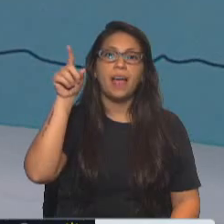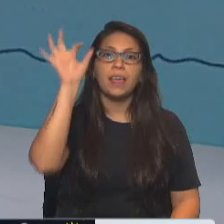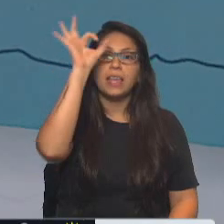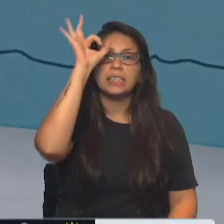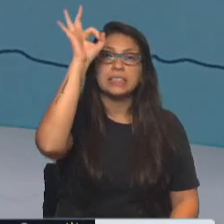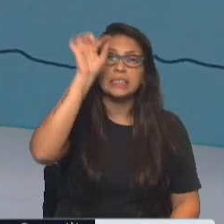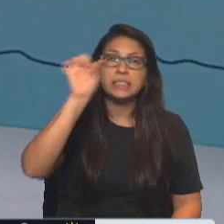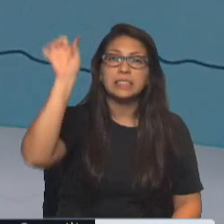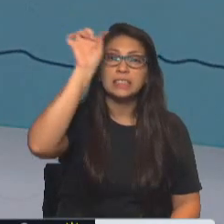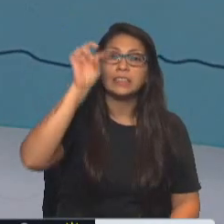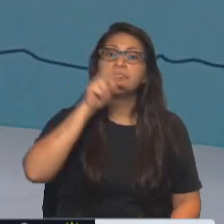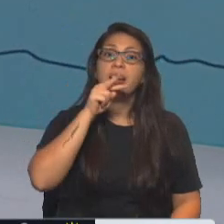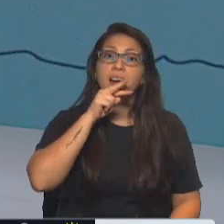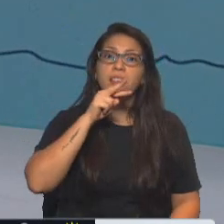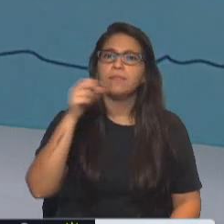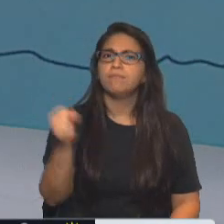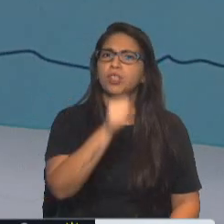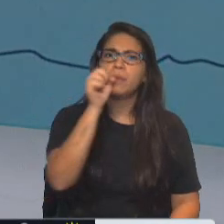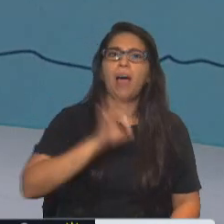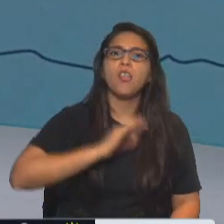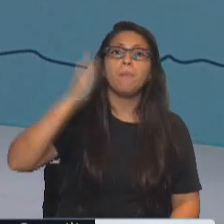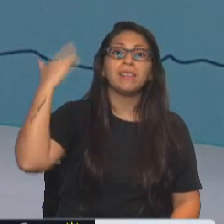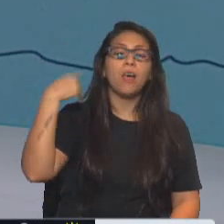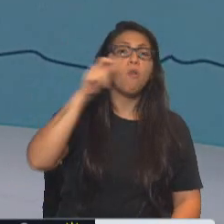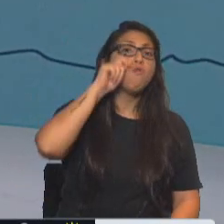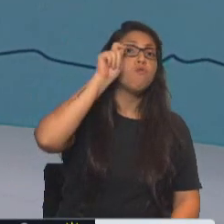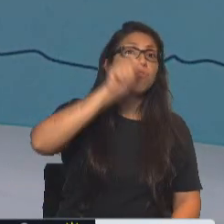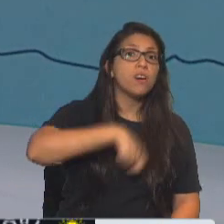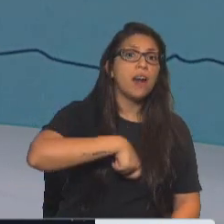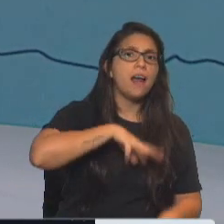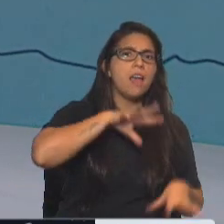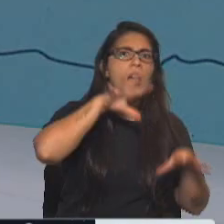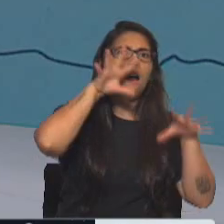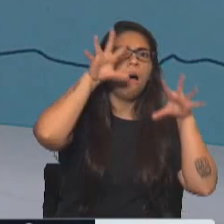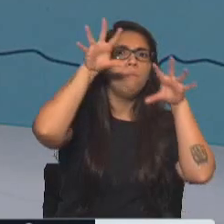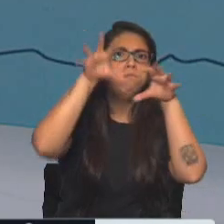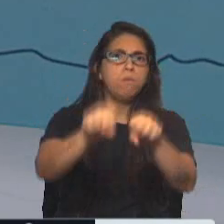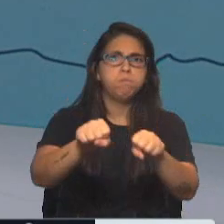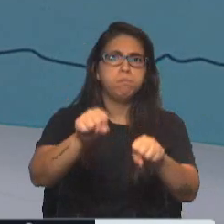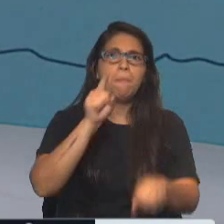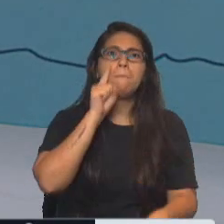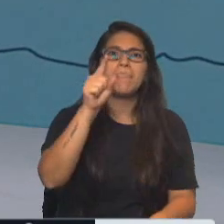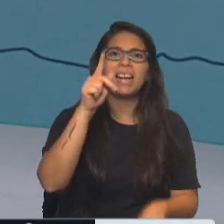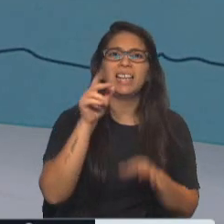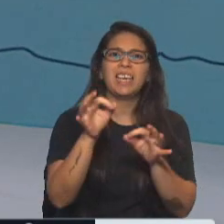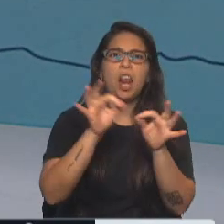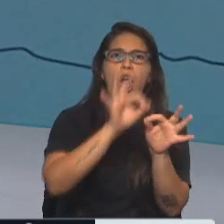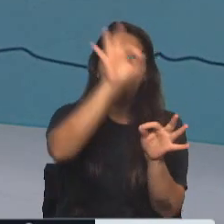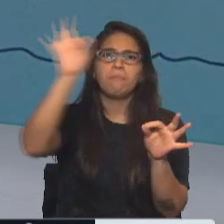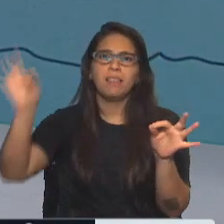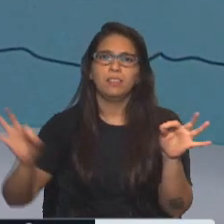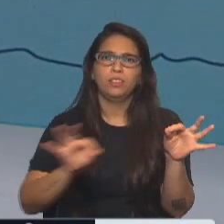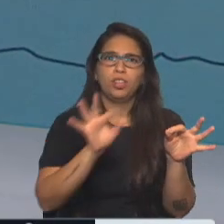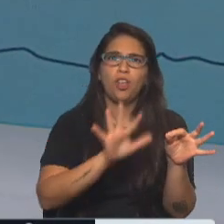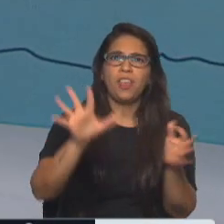fundamental porque el año pasado Ucrania logró tomar el control de más de 1000 kilómetros y en los últimos